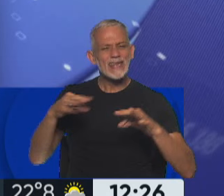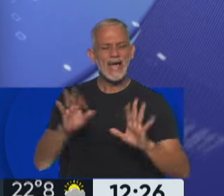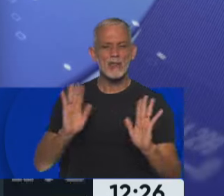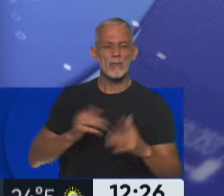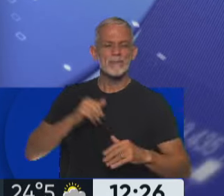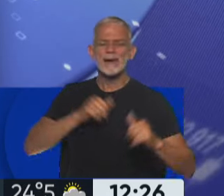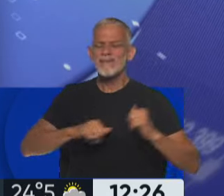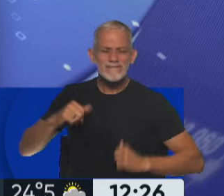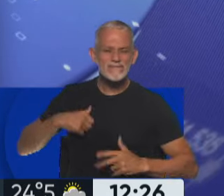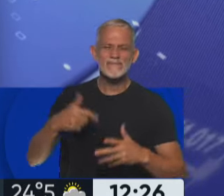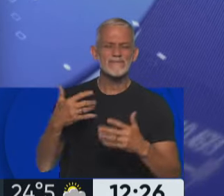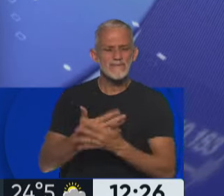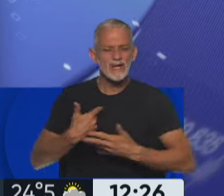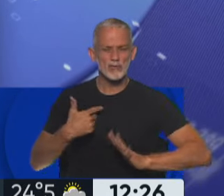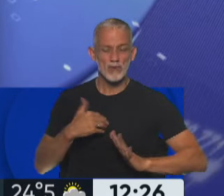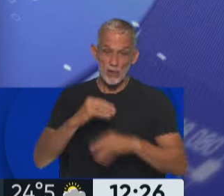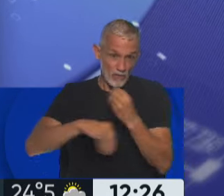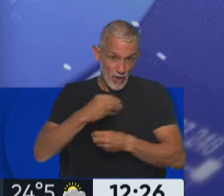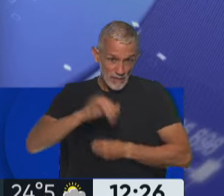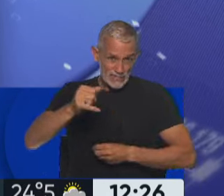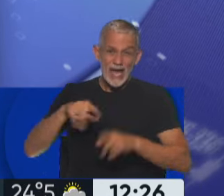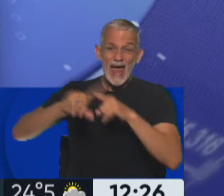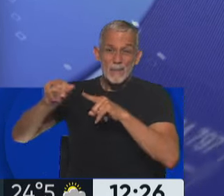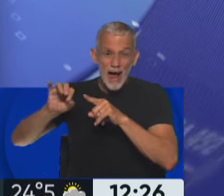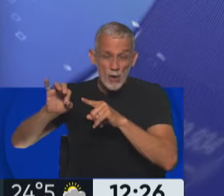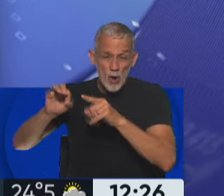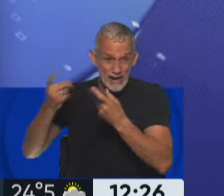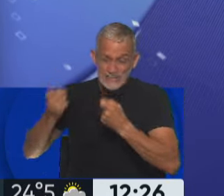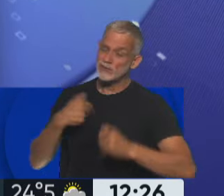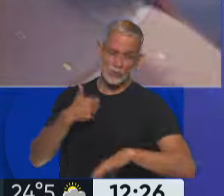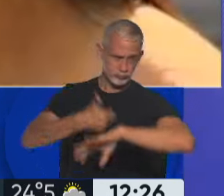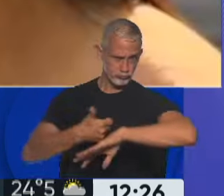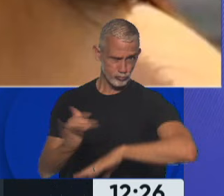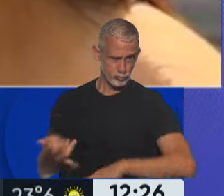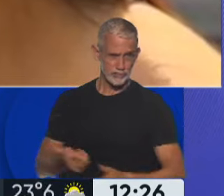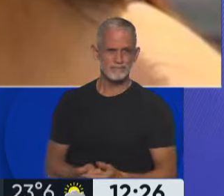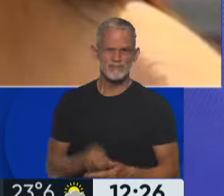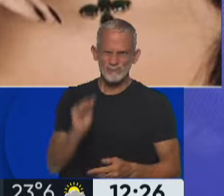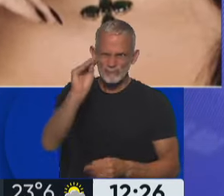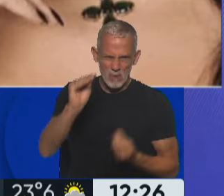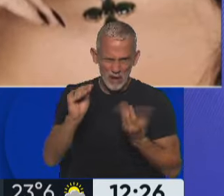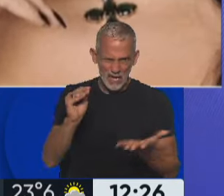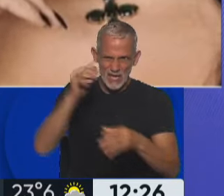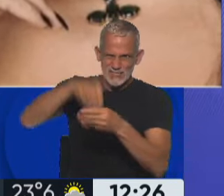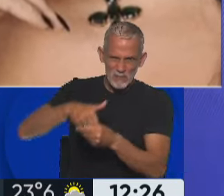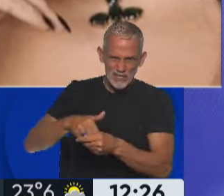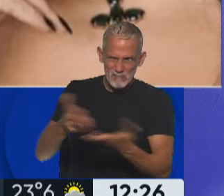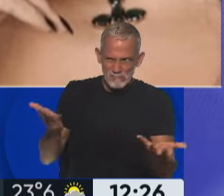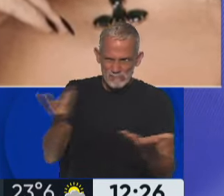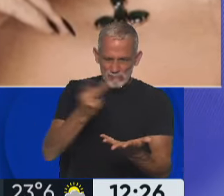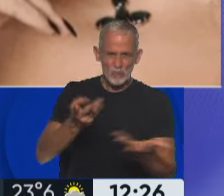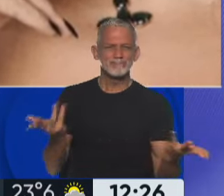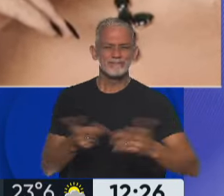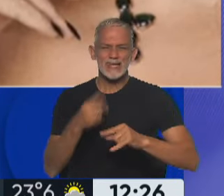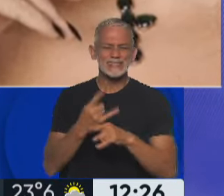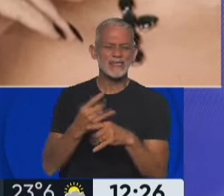heridas mi familia y yo siempre vamos a estar para cuando mi hermano nos necesite cas casi que me pregunto para qué este posteo no Para qué meterse en algo que ya se es la que sale